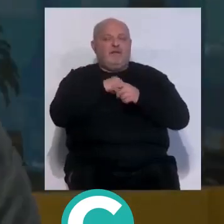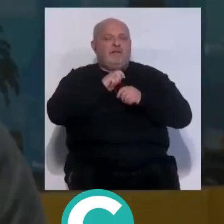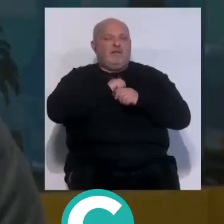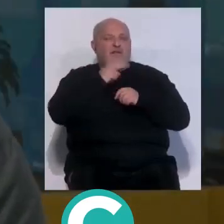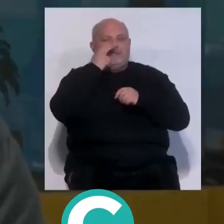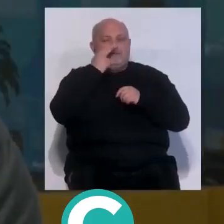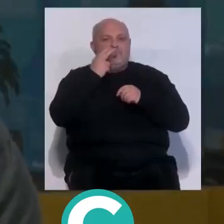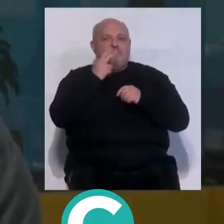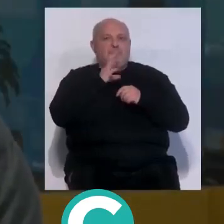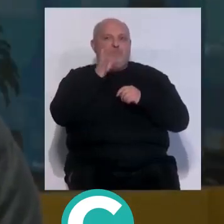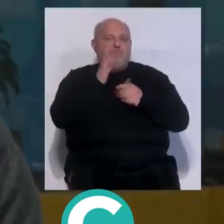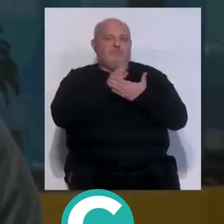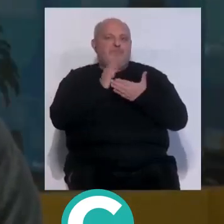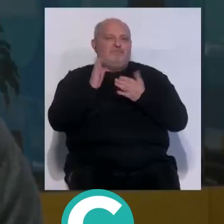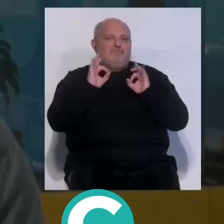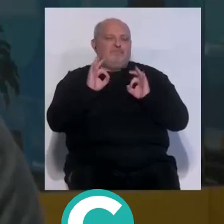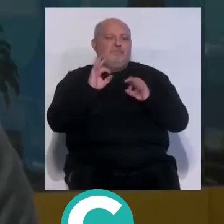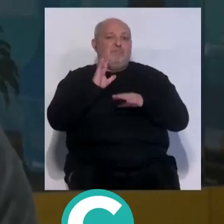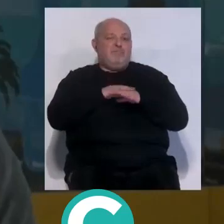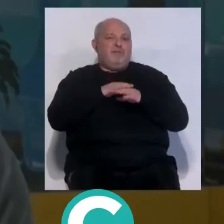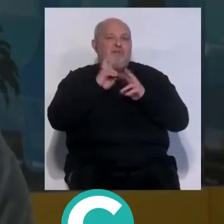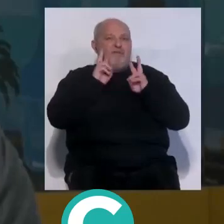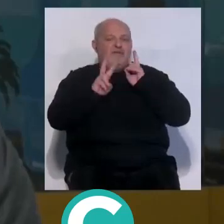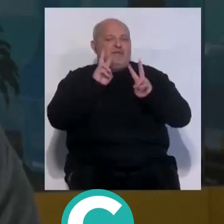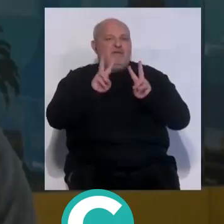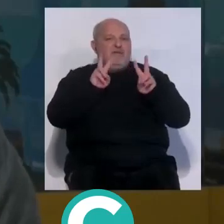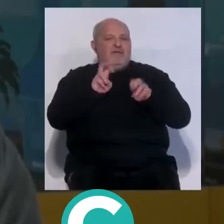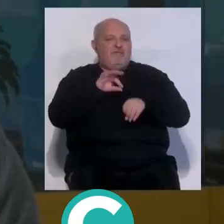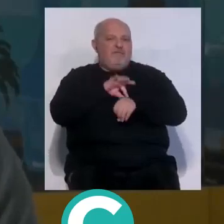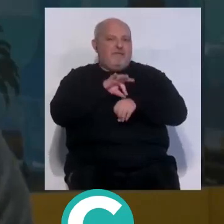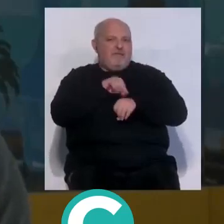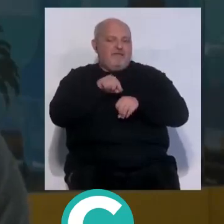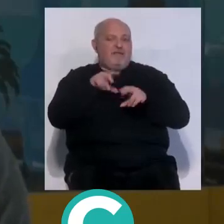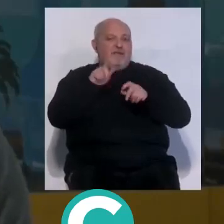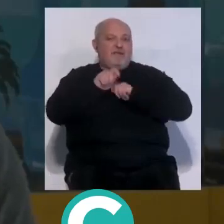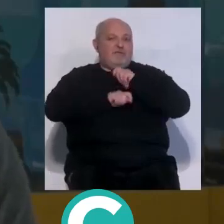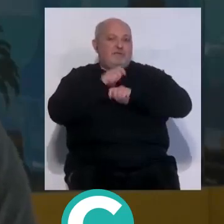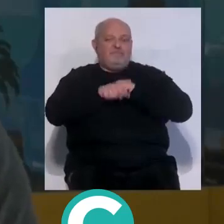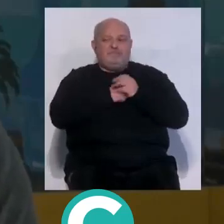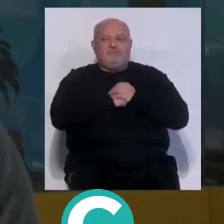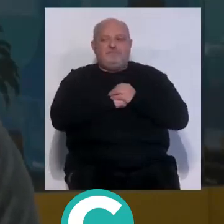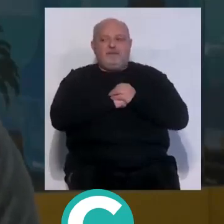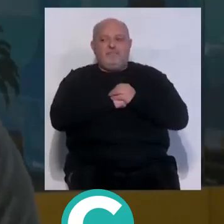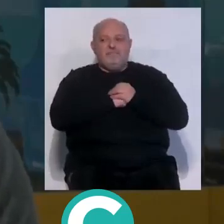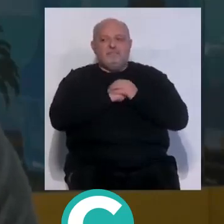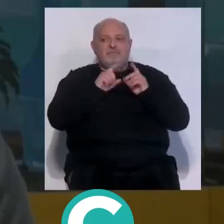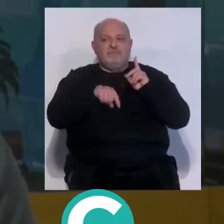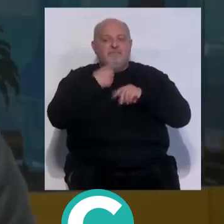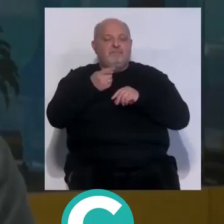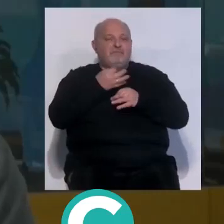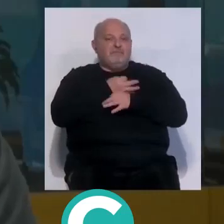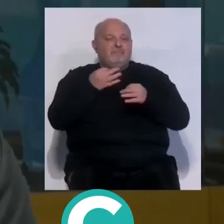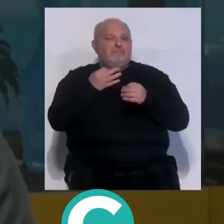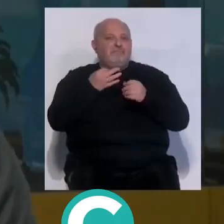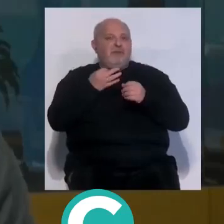interesa en particular porque damos visibilidad a la enfermedad y a la asociación y luego pues efectivamente